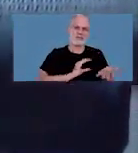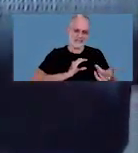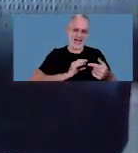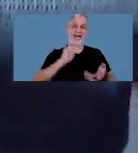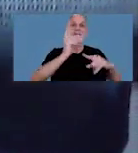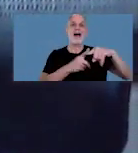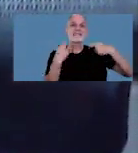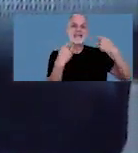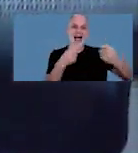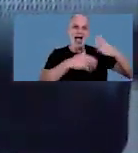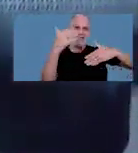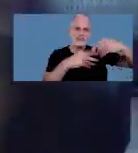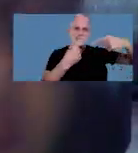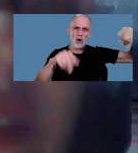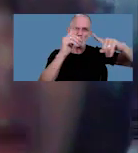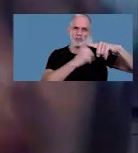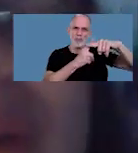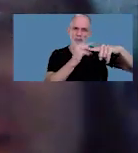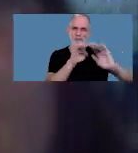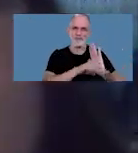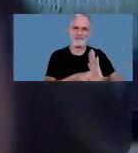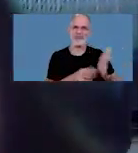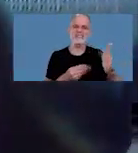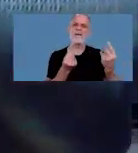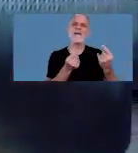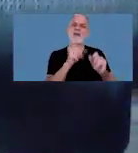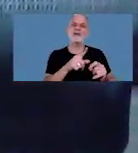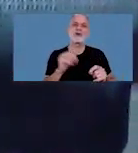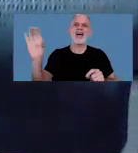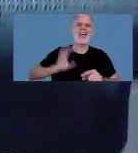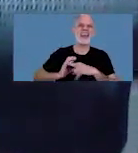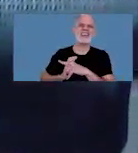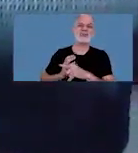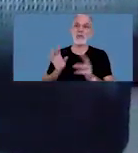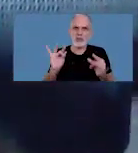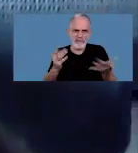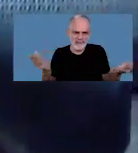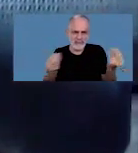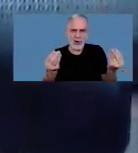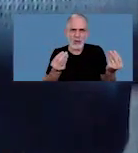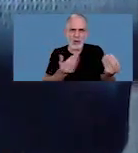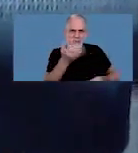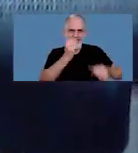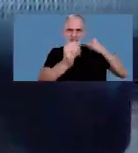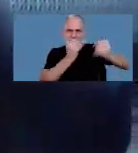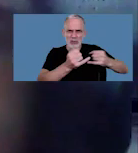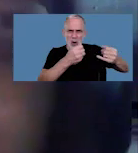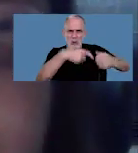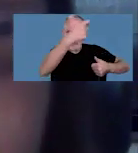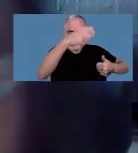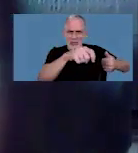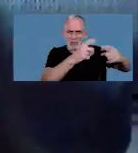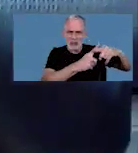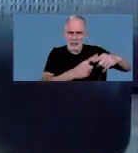los gastos de la obra. Por lo general se terminan evaluando como créditos porque es muy difícil acceder a esa información del valor porcentual